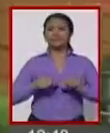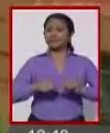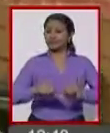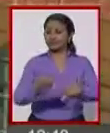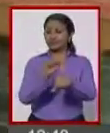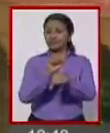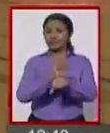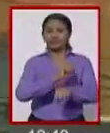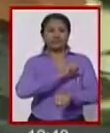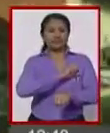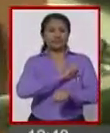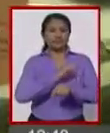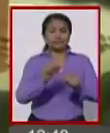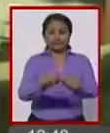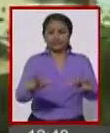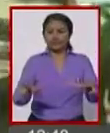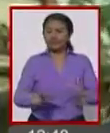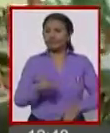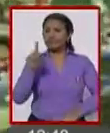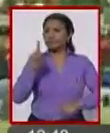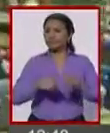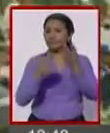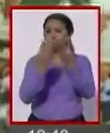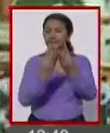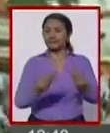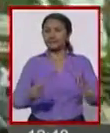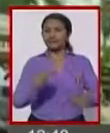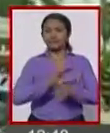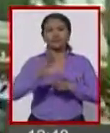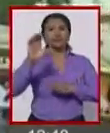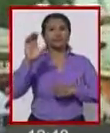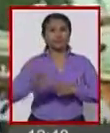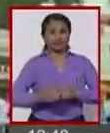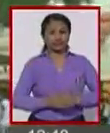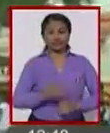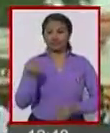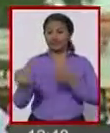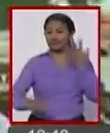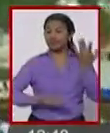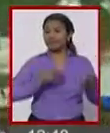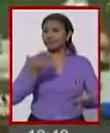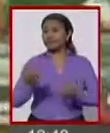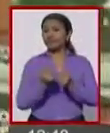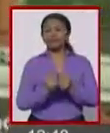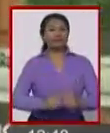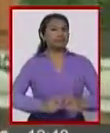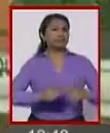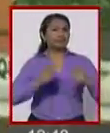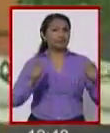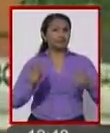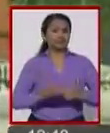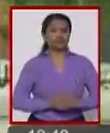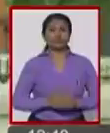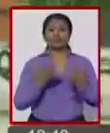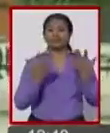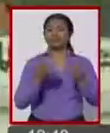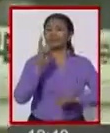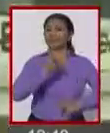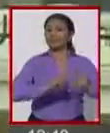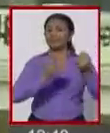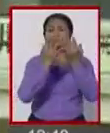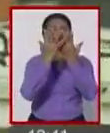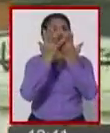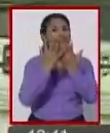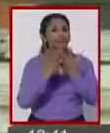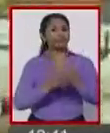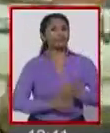bomberos trabajando en el lugar. No pueden sofocar las llamas en su totalidad. El incendio es grave. Hay personas que están afligidas